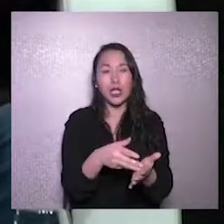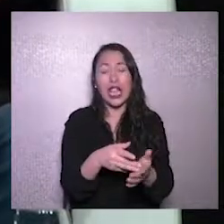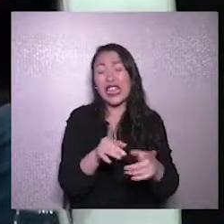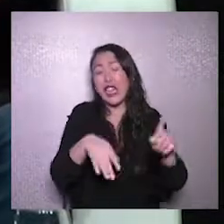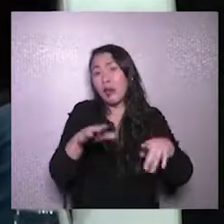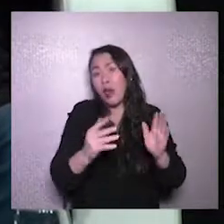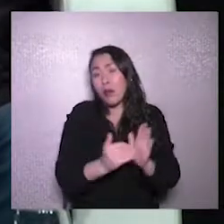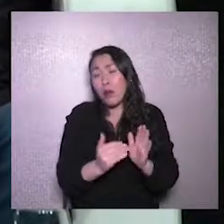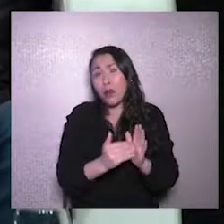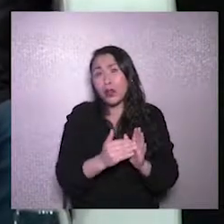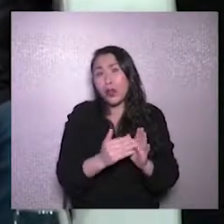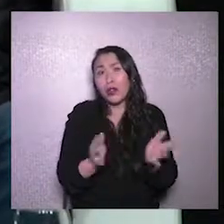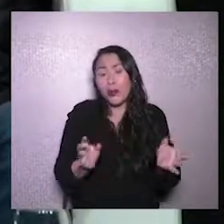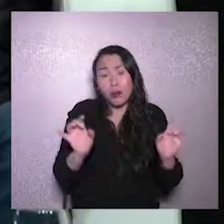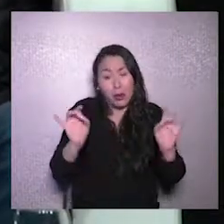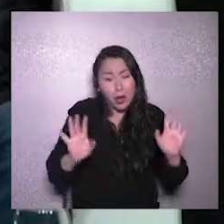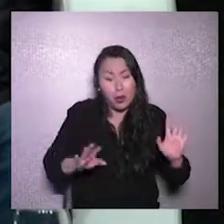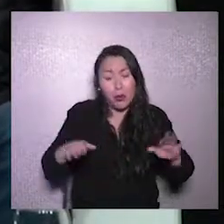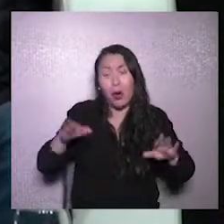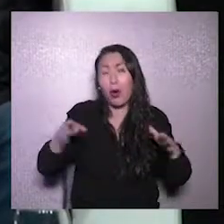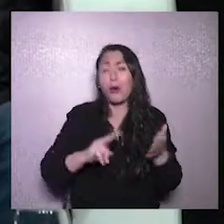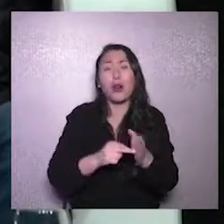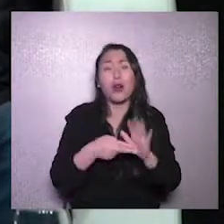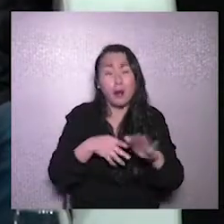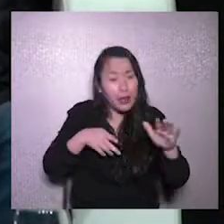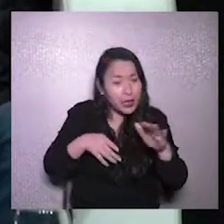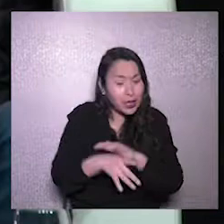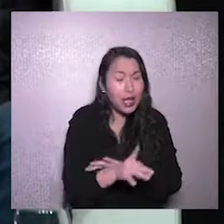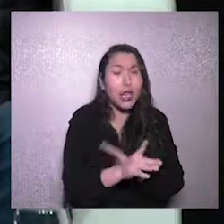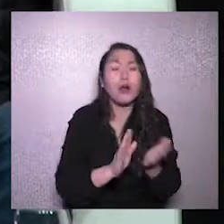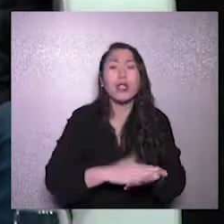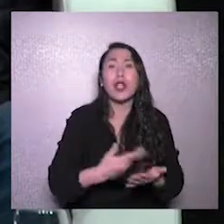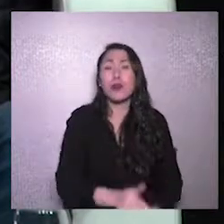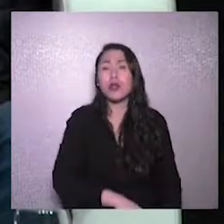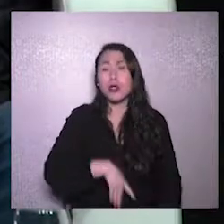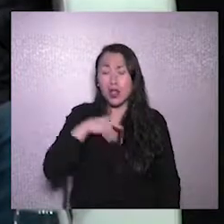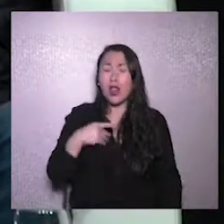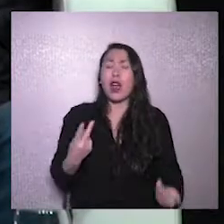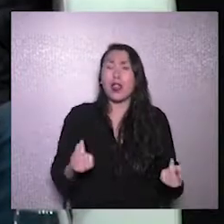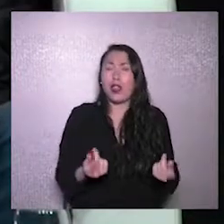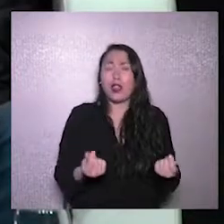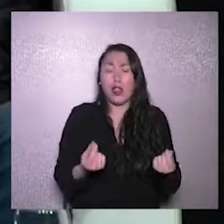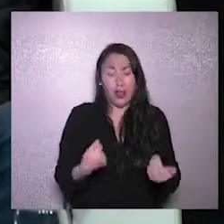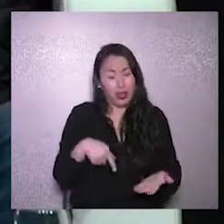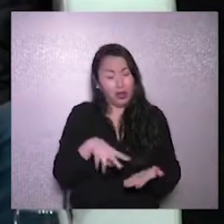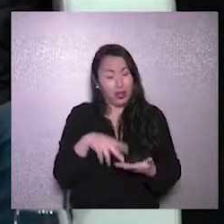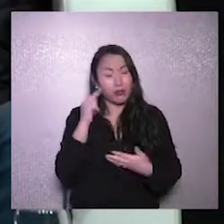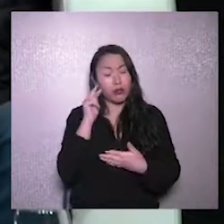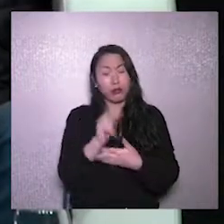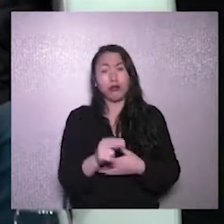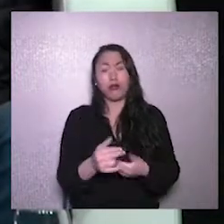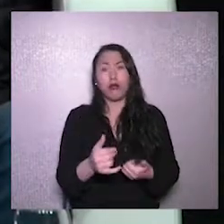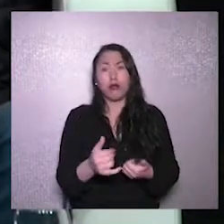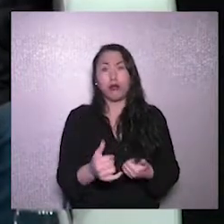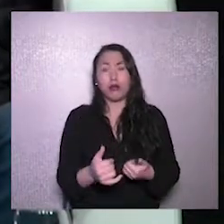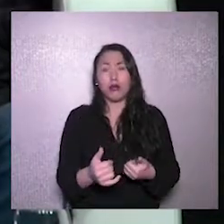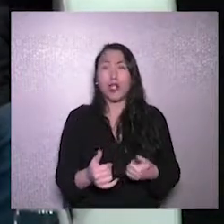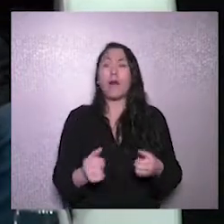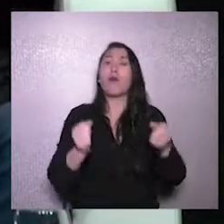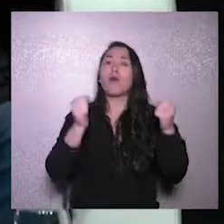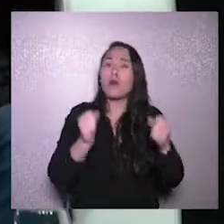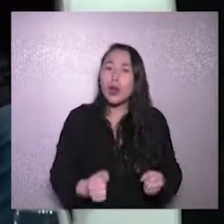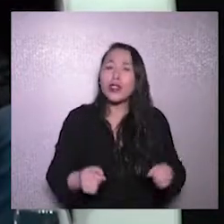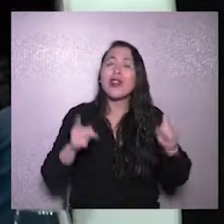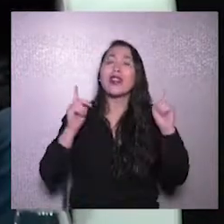circunstancias puede tener dificultades para acceder a una salud digna, de calidad y a un costo razonable, que puede y debe tener